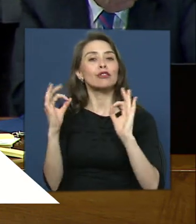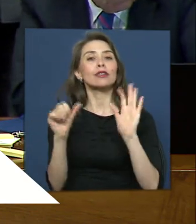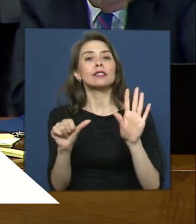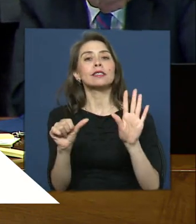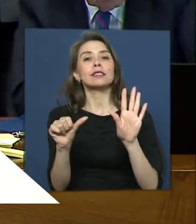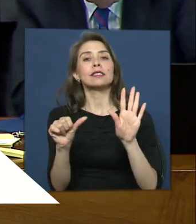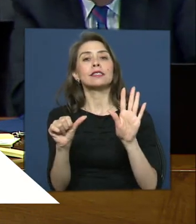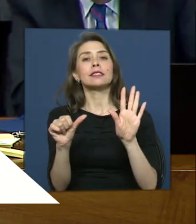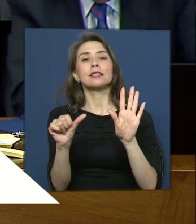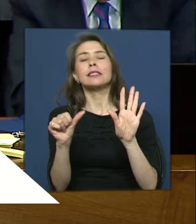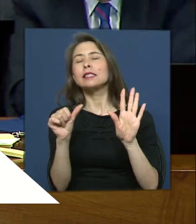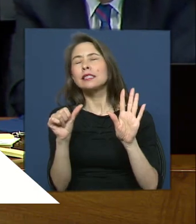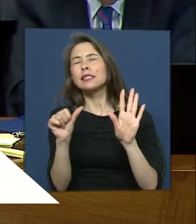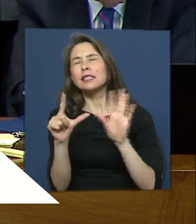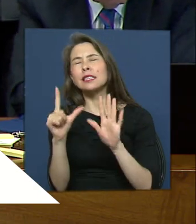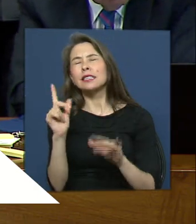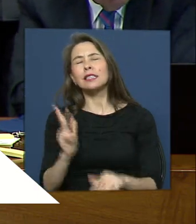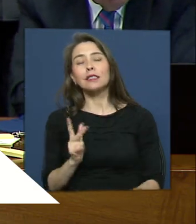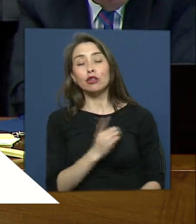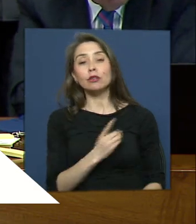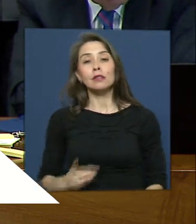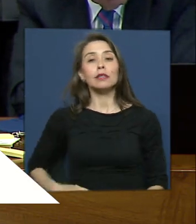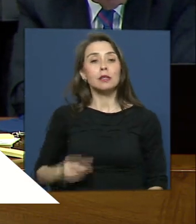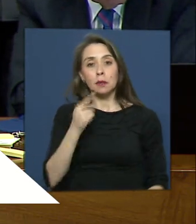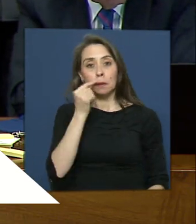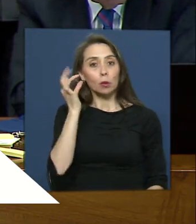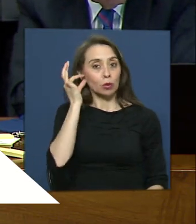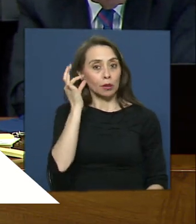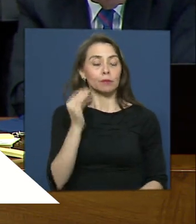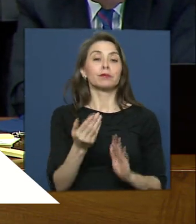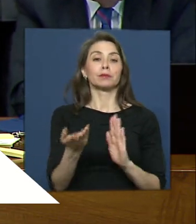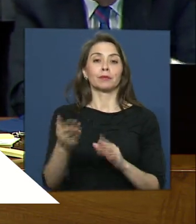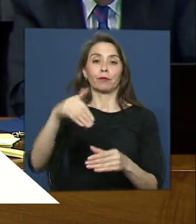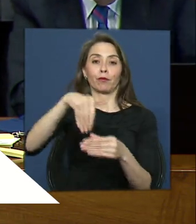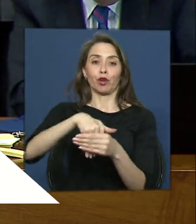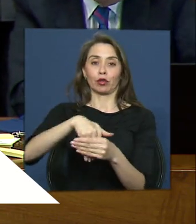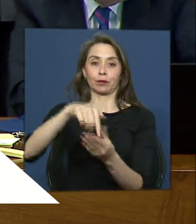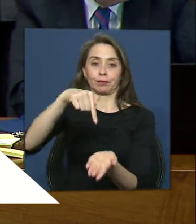señores diputados. En votación.